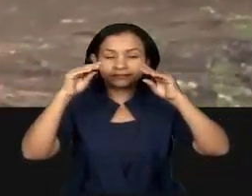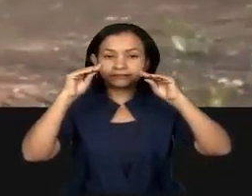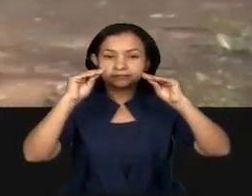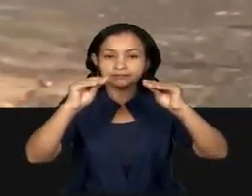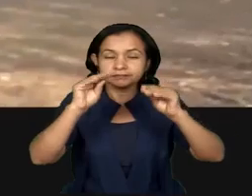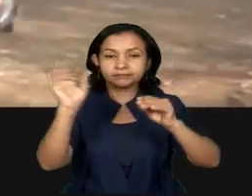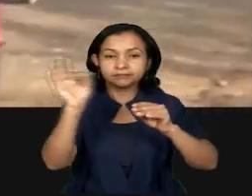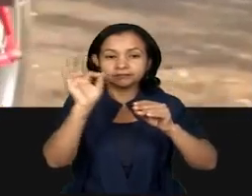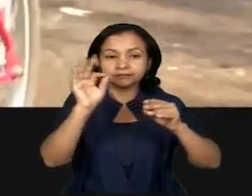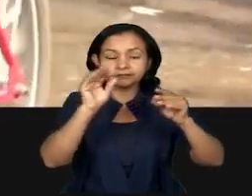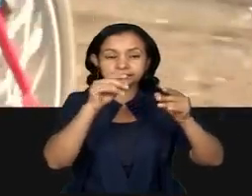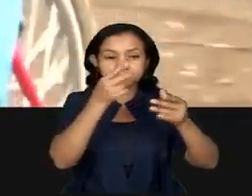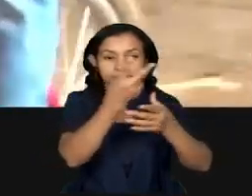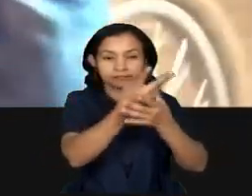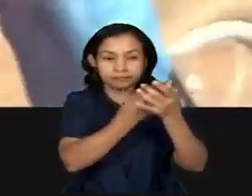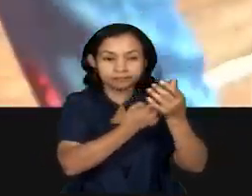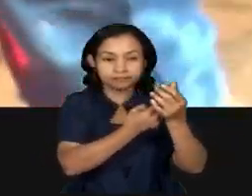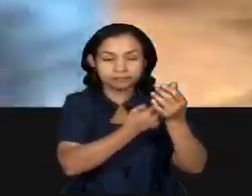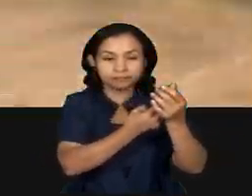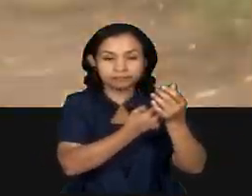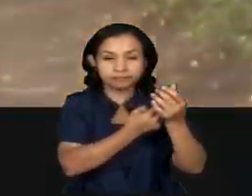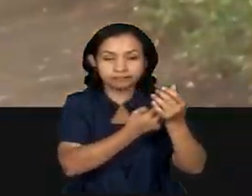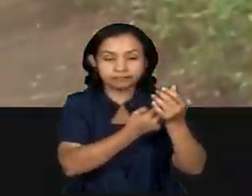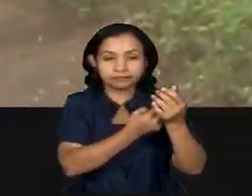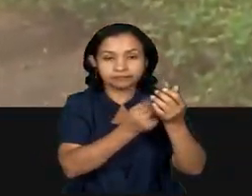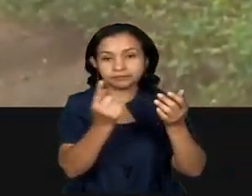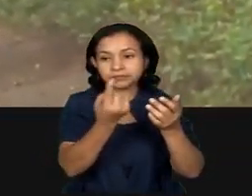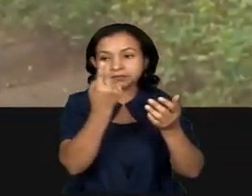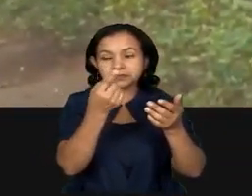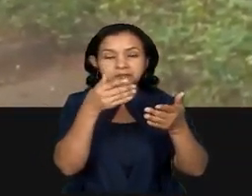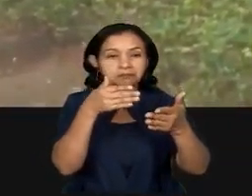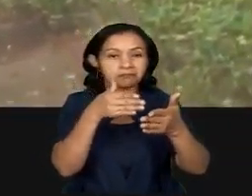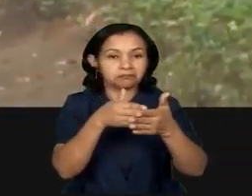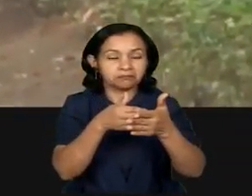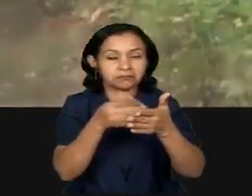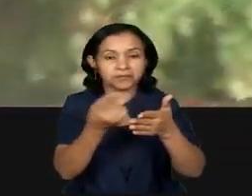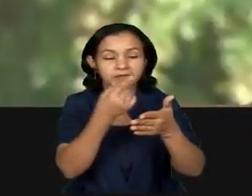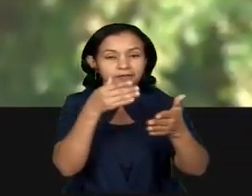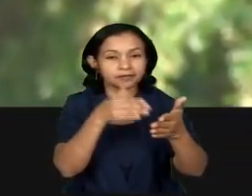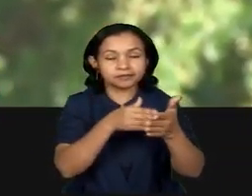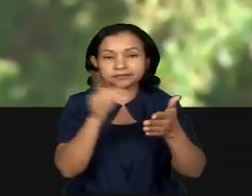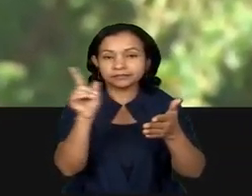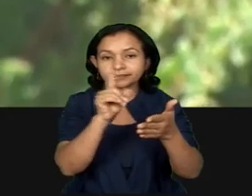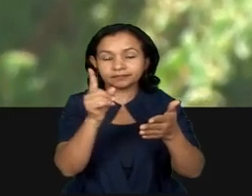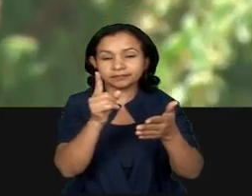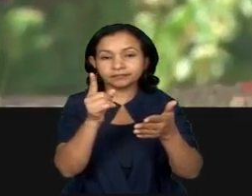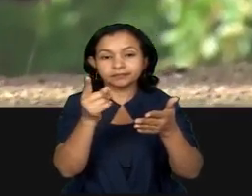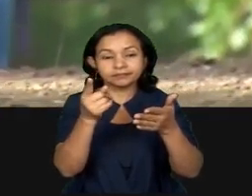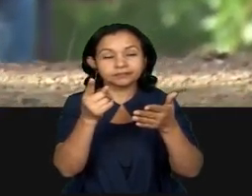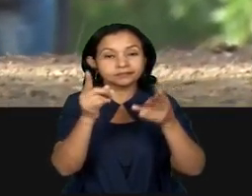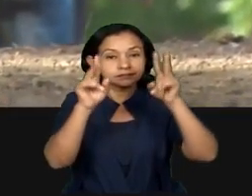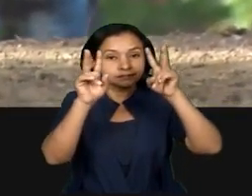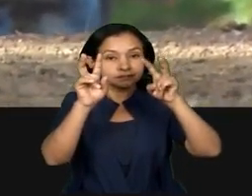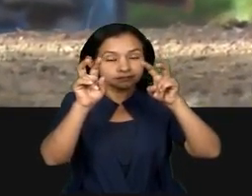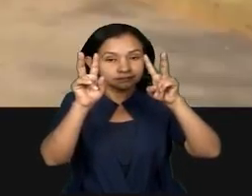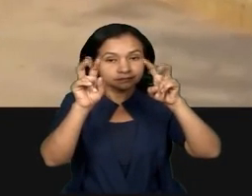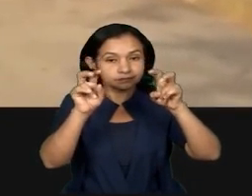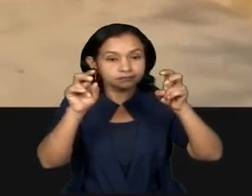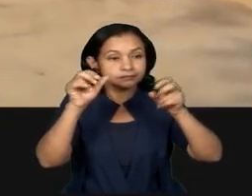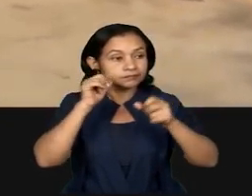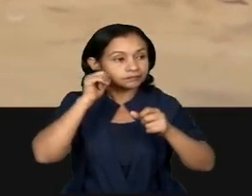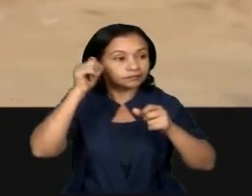la alfabetización y la educación de adultos no sea un fin en sí mismo, sino es la plataforma para que un